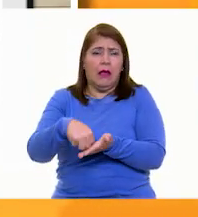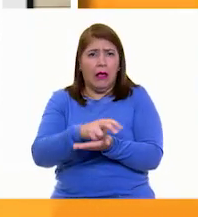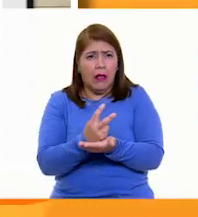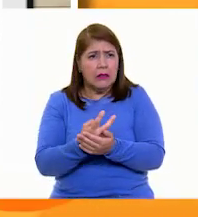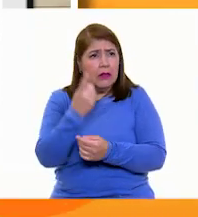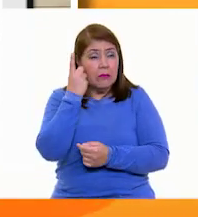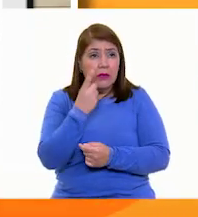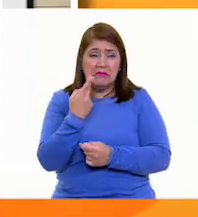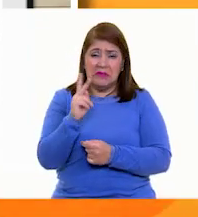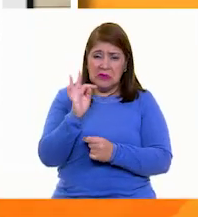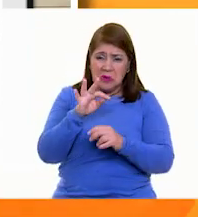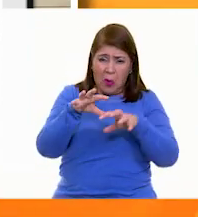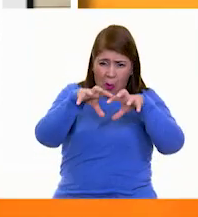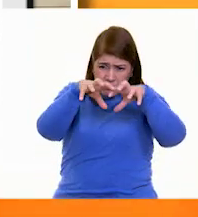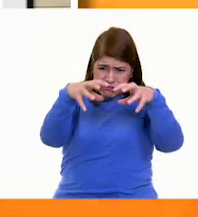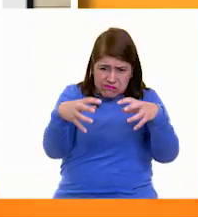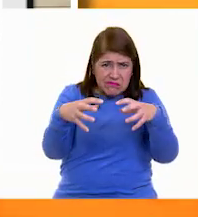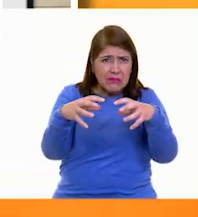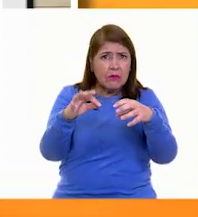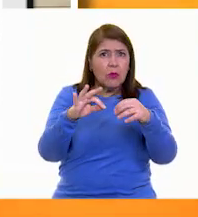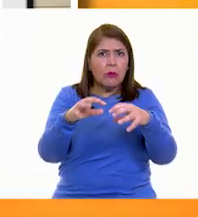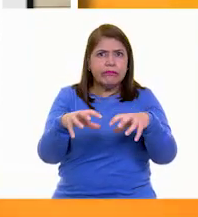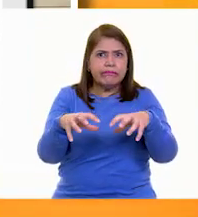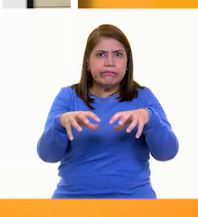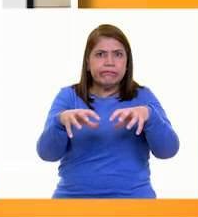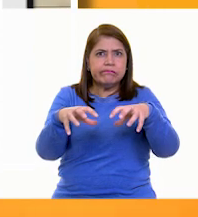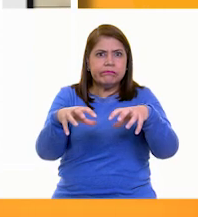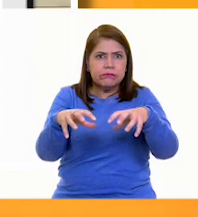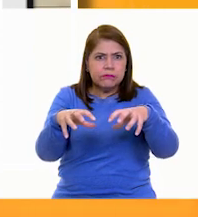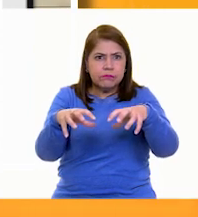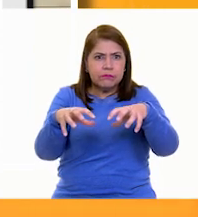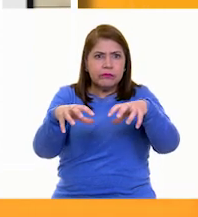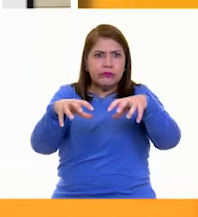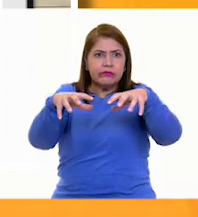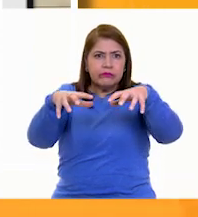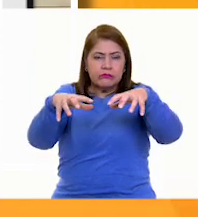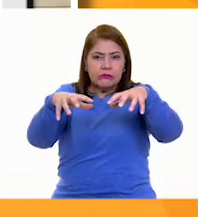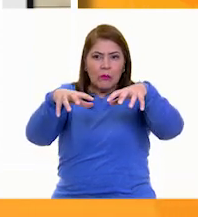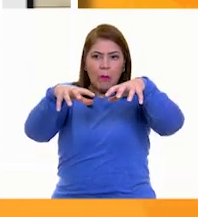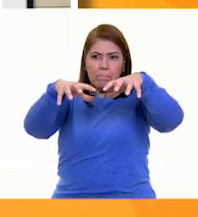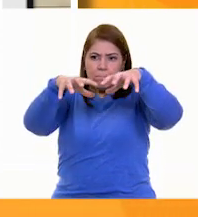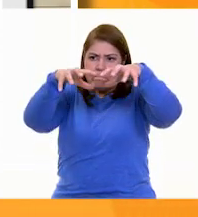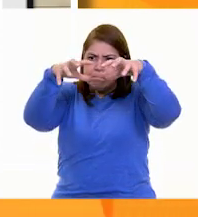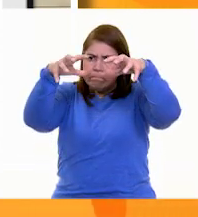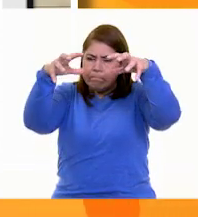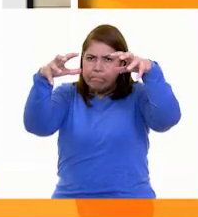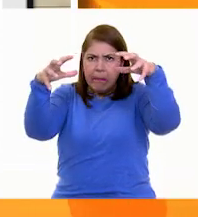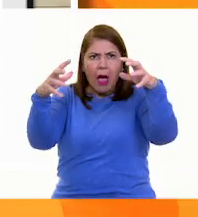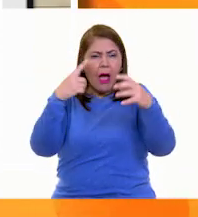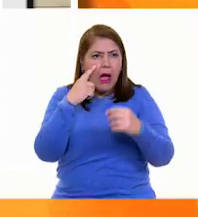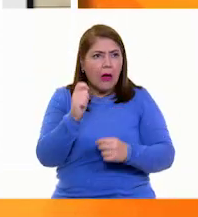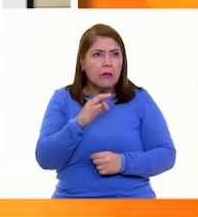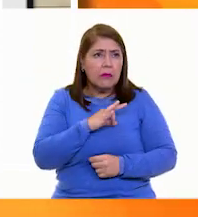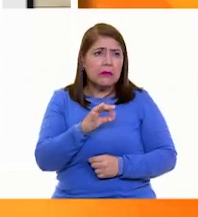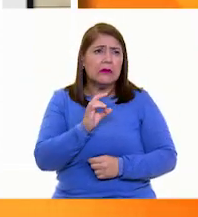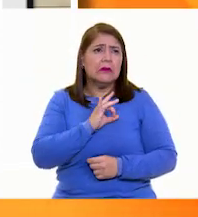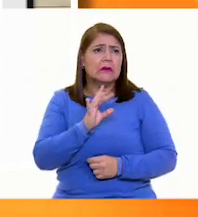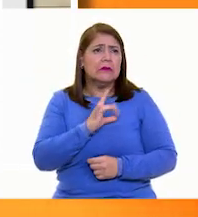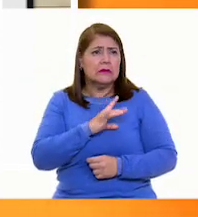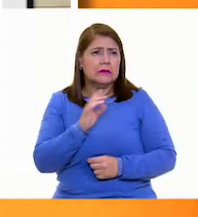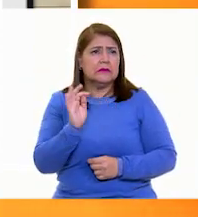tan extraños comienzan a crecer y a crecer mientras duermo? Se preguntó